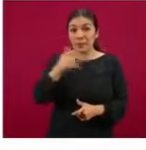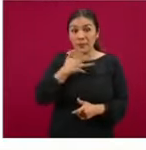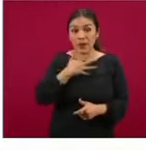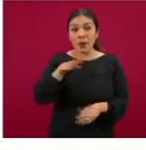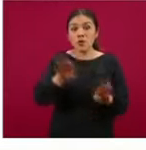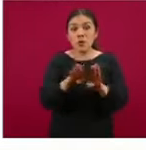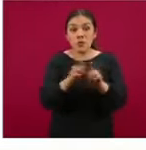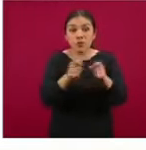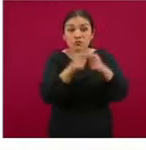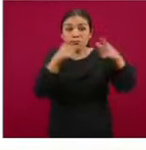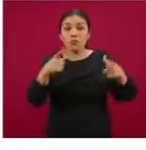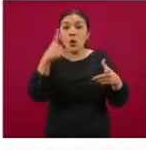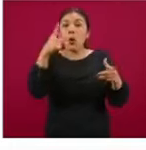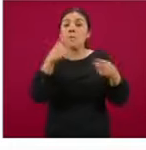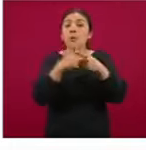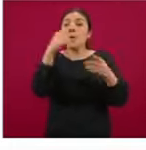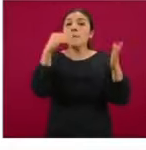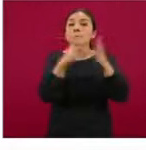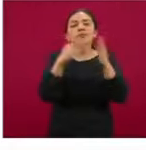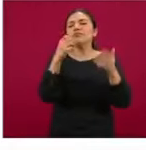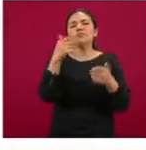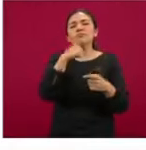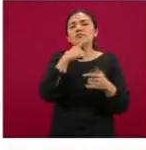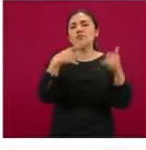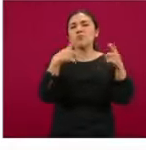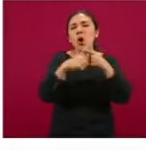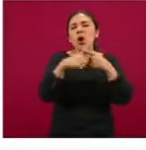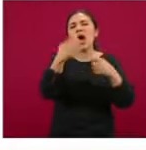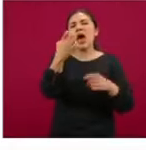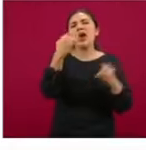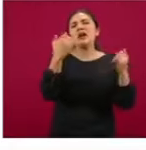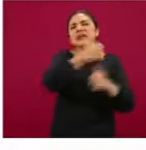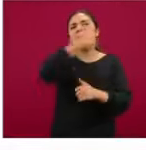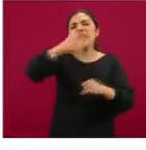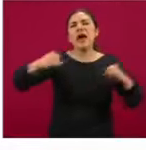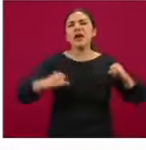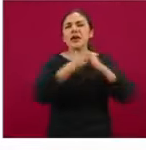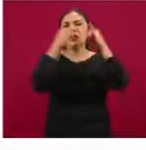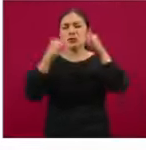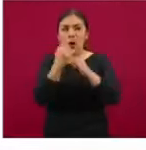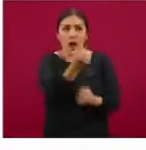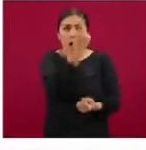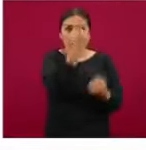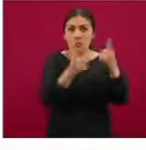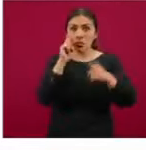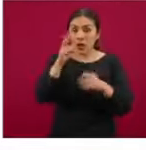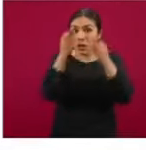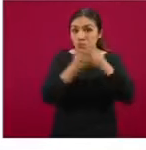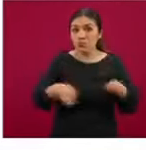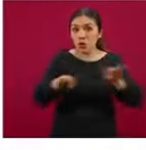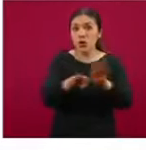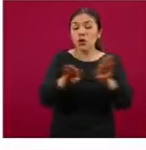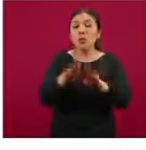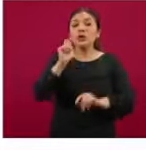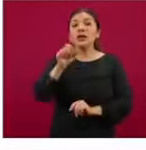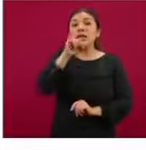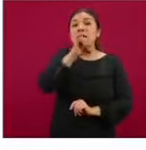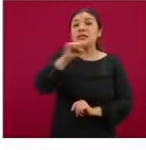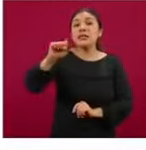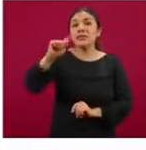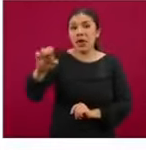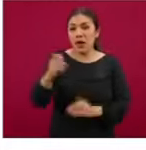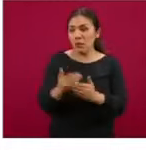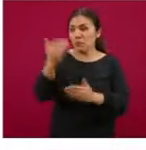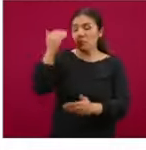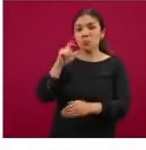tasa de crecimiento por cada institución. En algunos es particularmente relevante, como el caso del ISSSTE, que en los